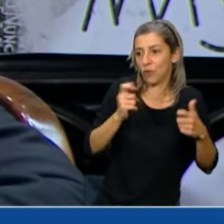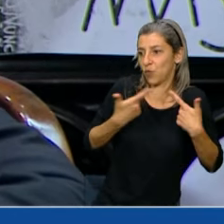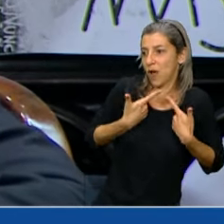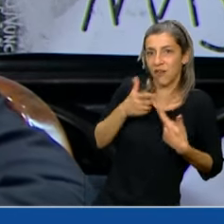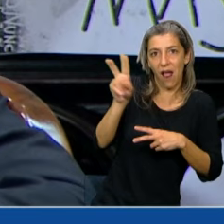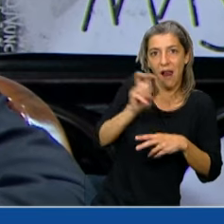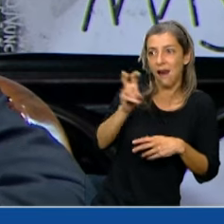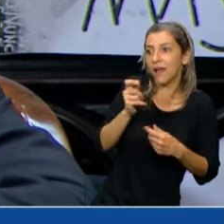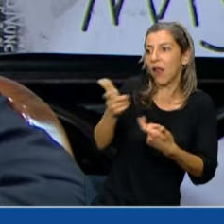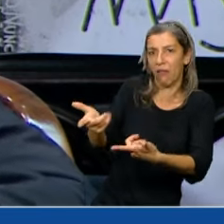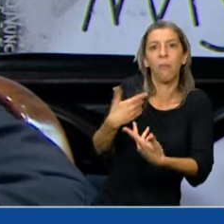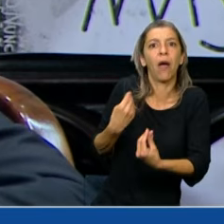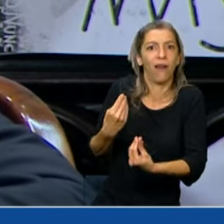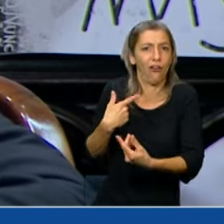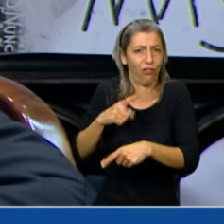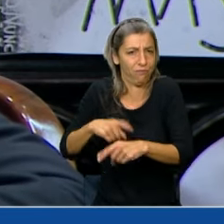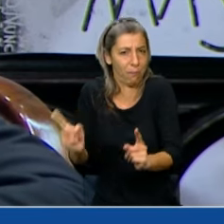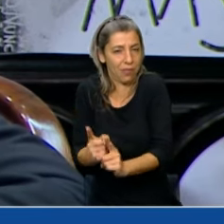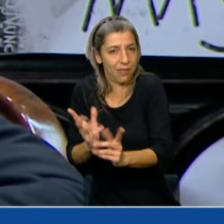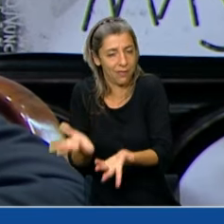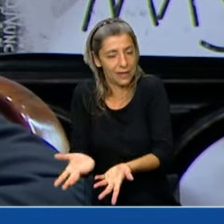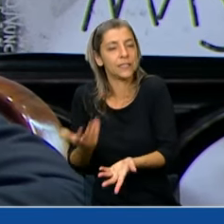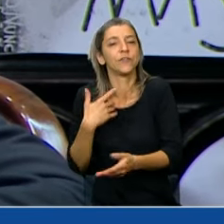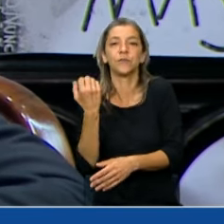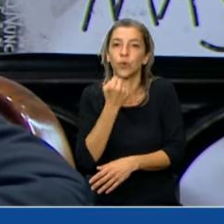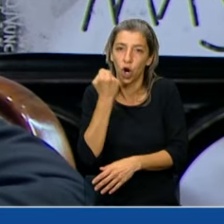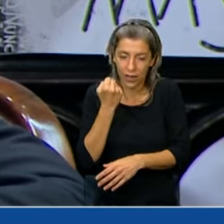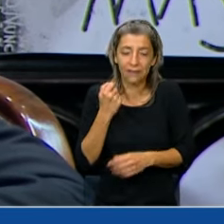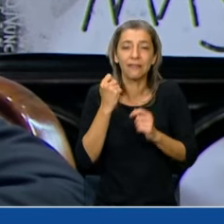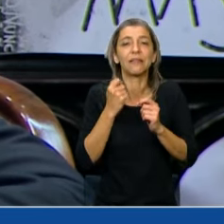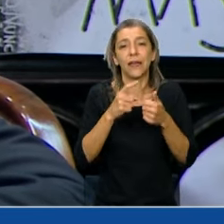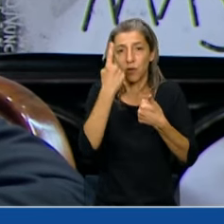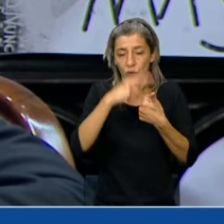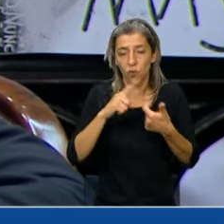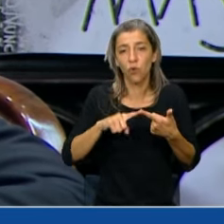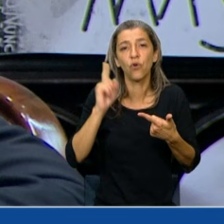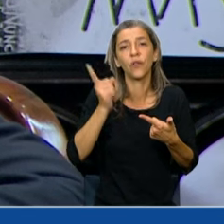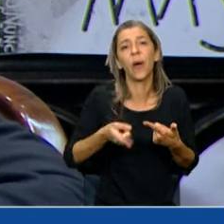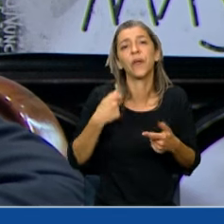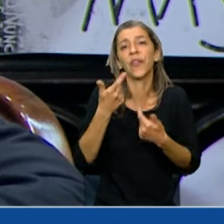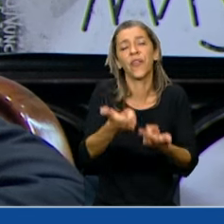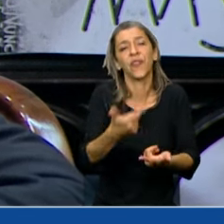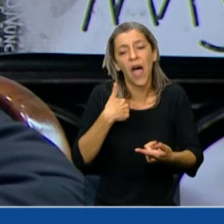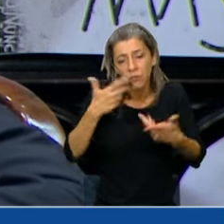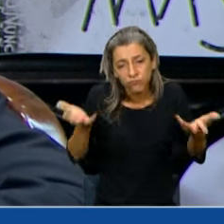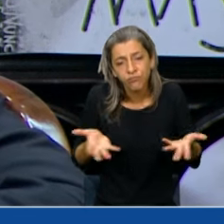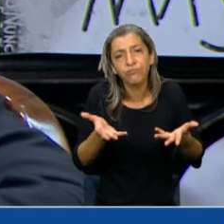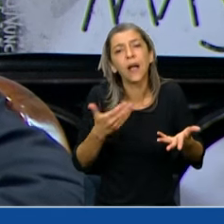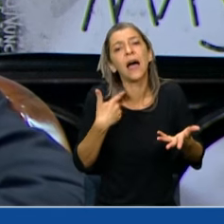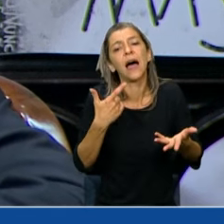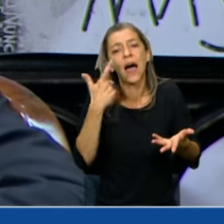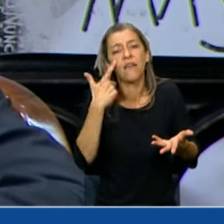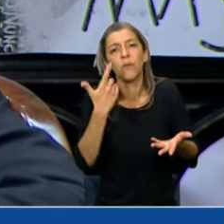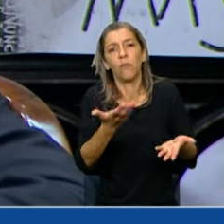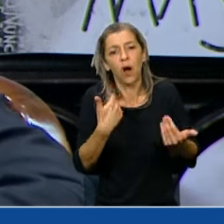darle incentivos como se plantea en el proyecto que viene del senado aquellos que alquilan